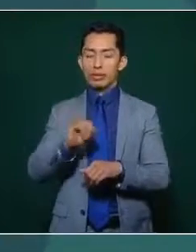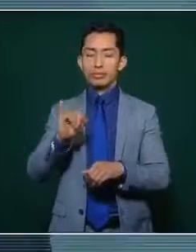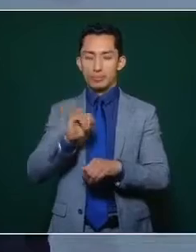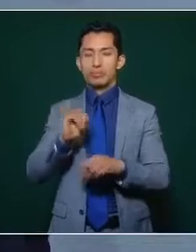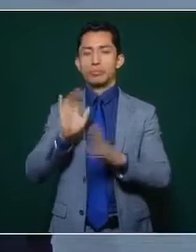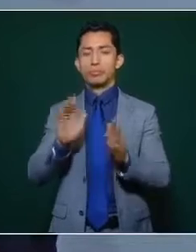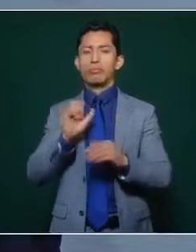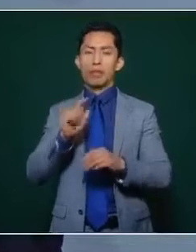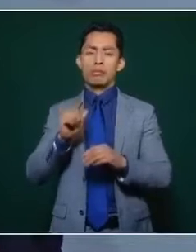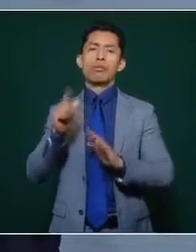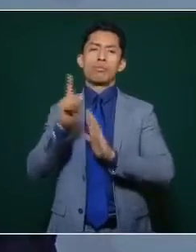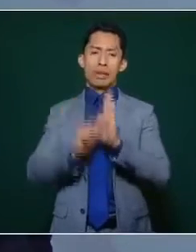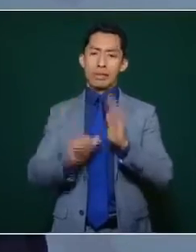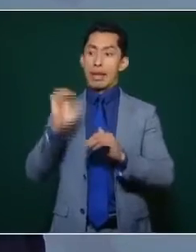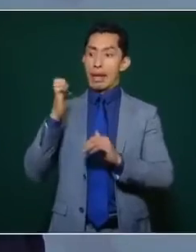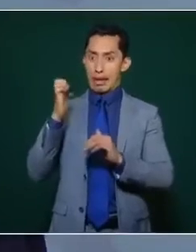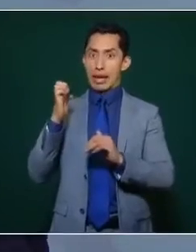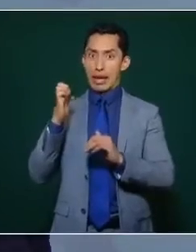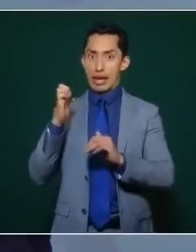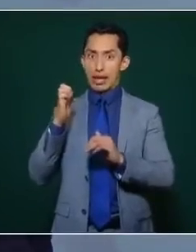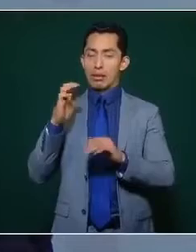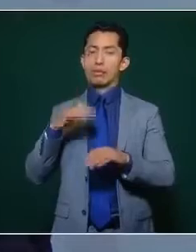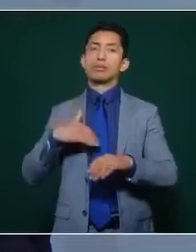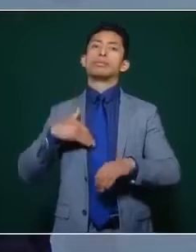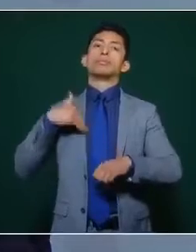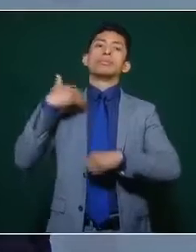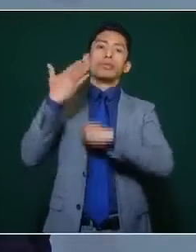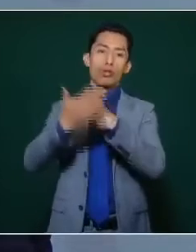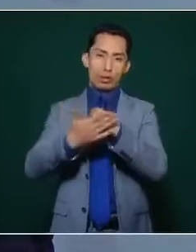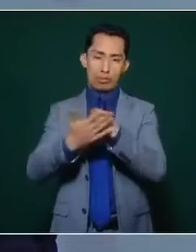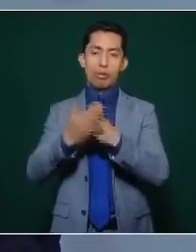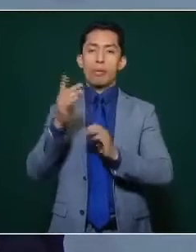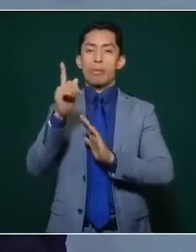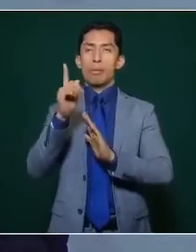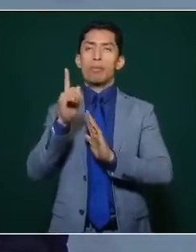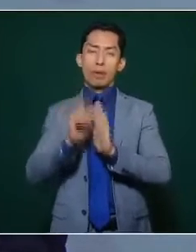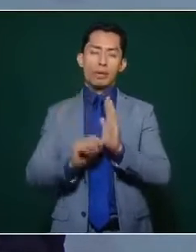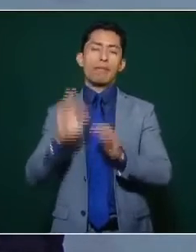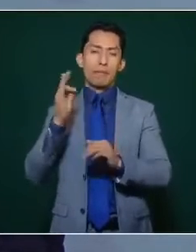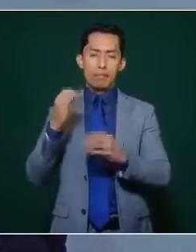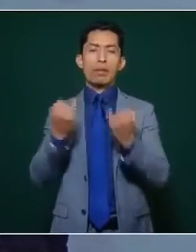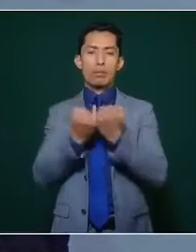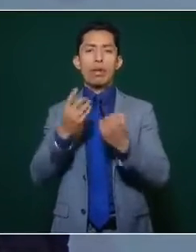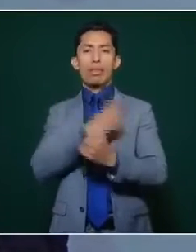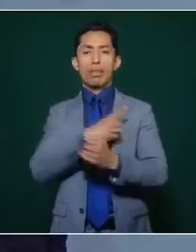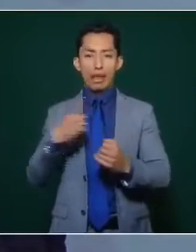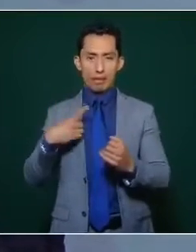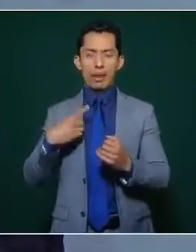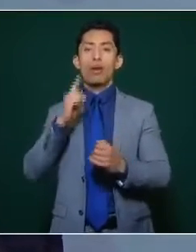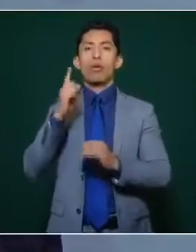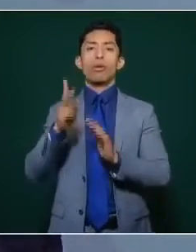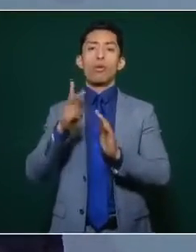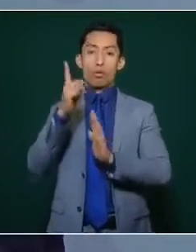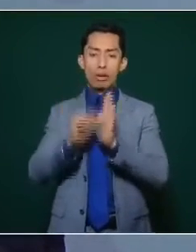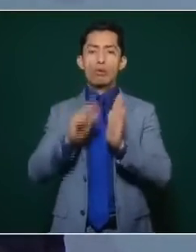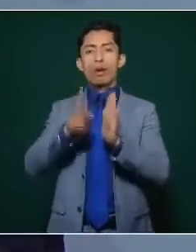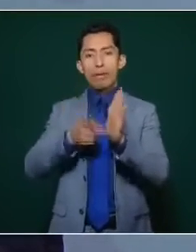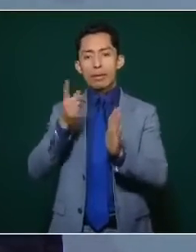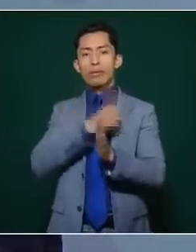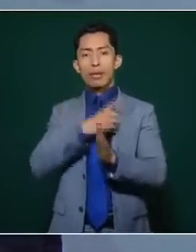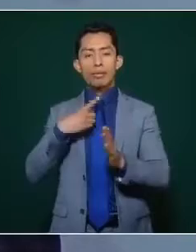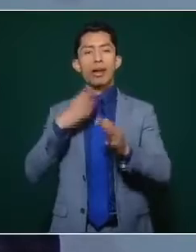lo hicimos en enero y ahora en febrero. Entonces vamos a informar sobre eso